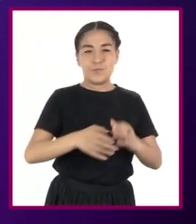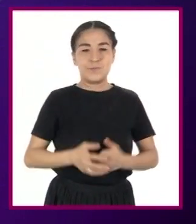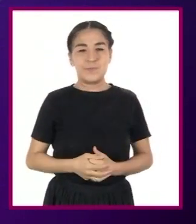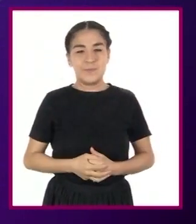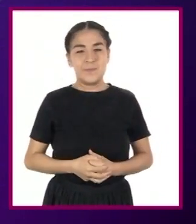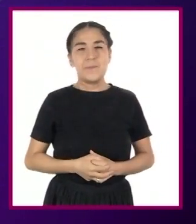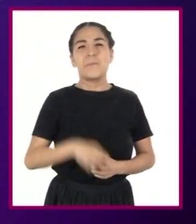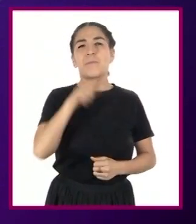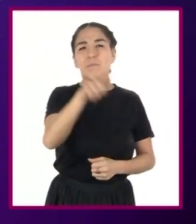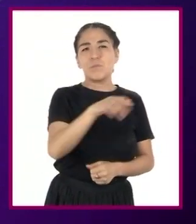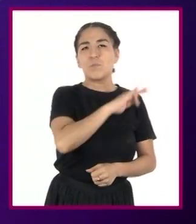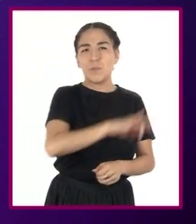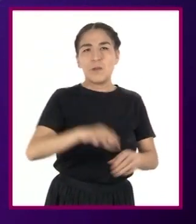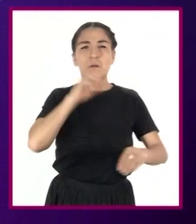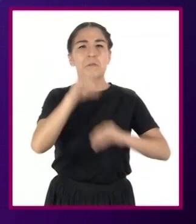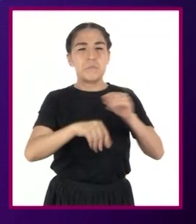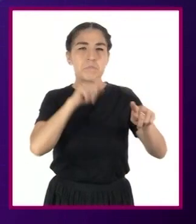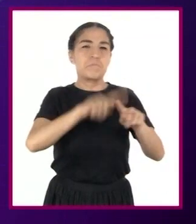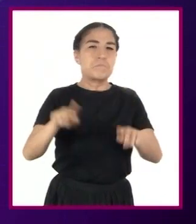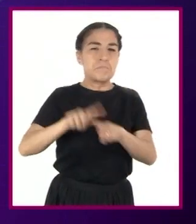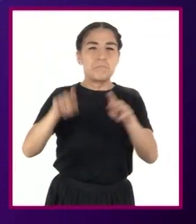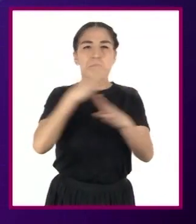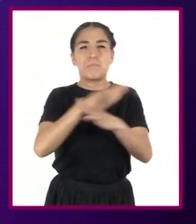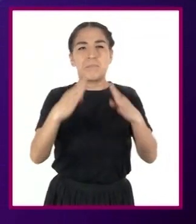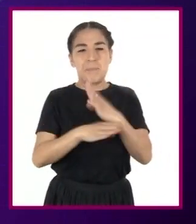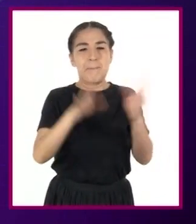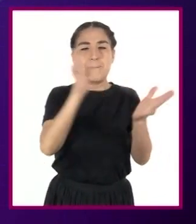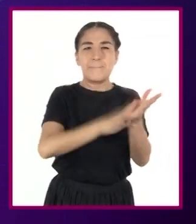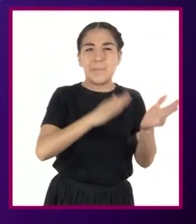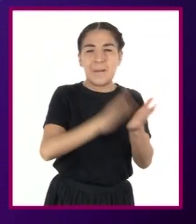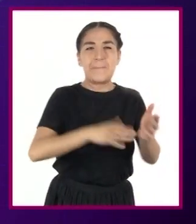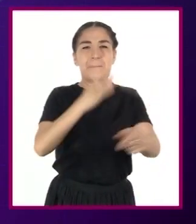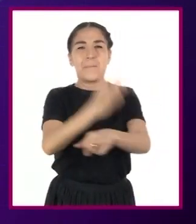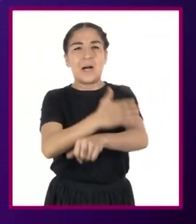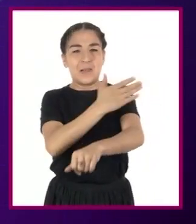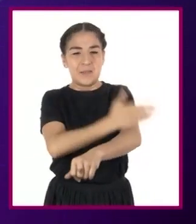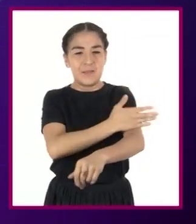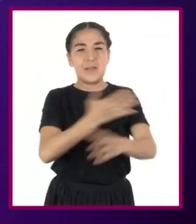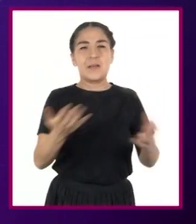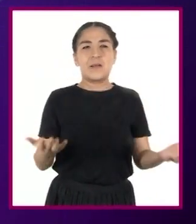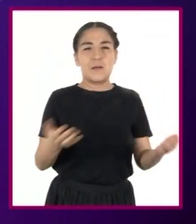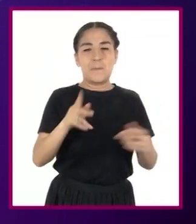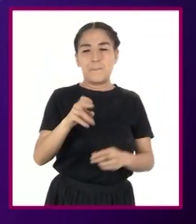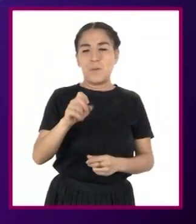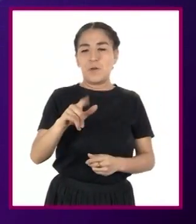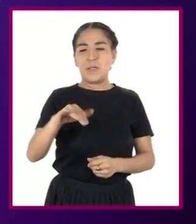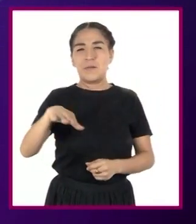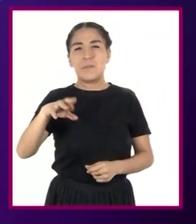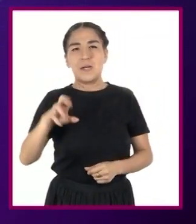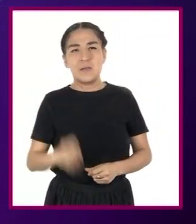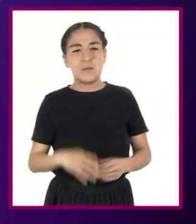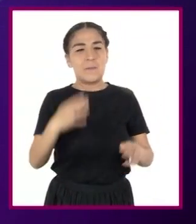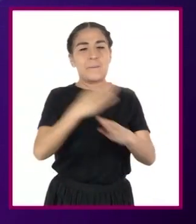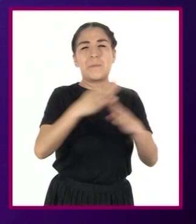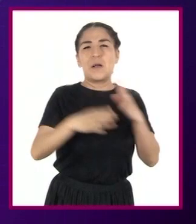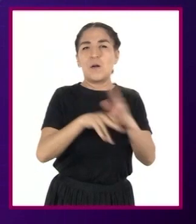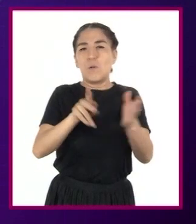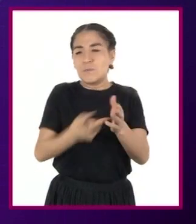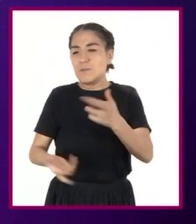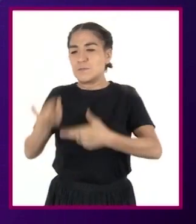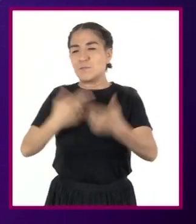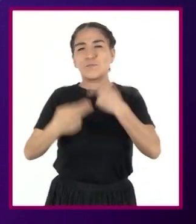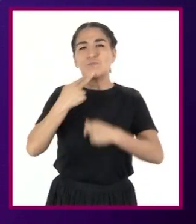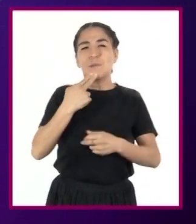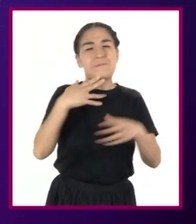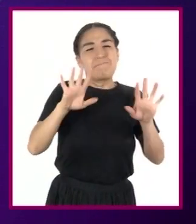Se pueden construir de diferentes materiales como papel, madera, polímero, material de reuso, en